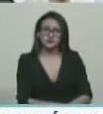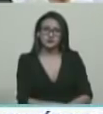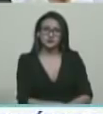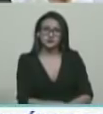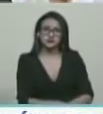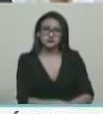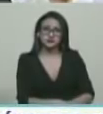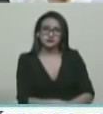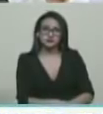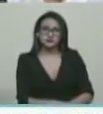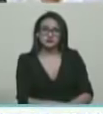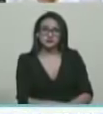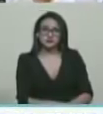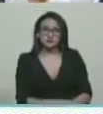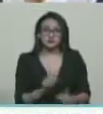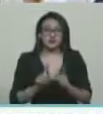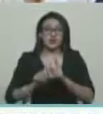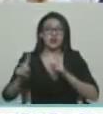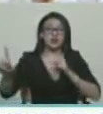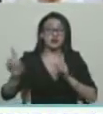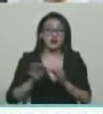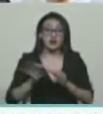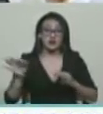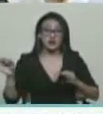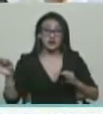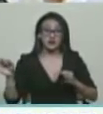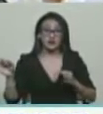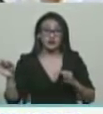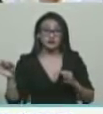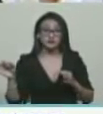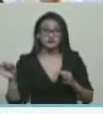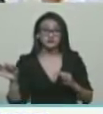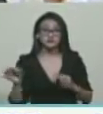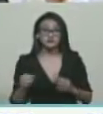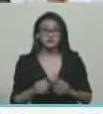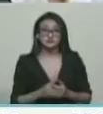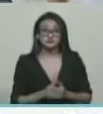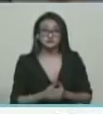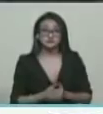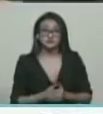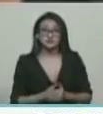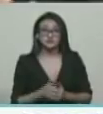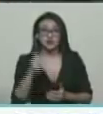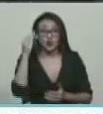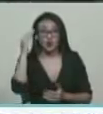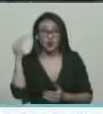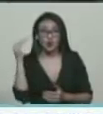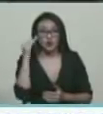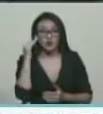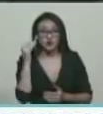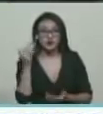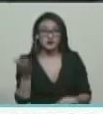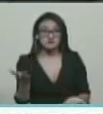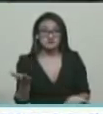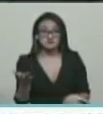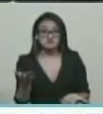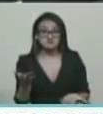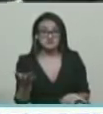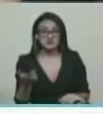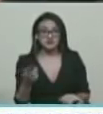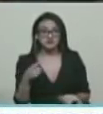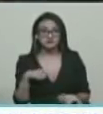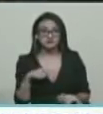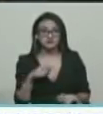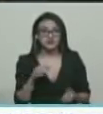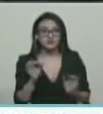si no fuese por la distancia geográfica, que es extraordinariamente lejana, nosotros pudiéramos decir que estamos